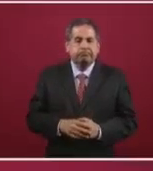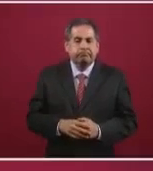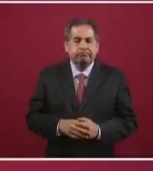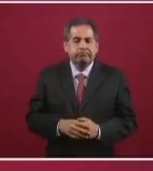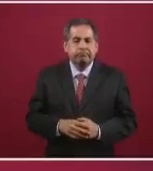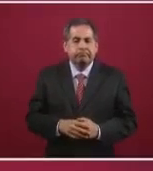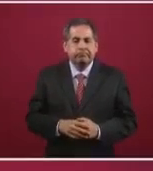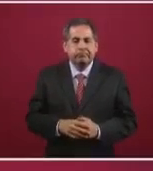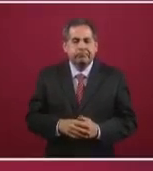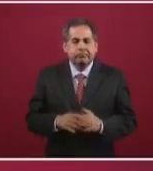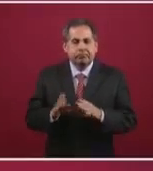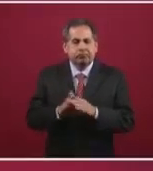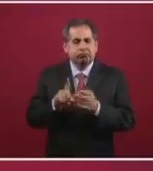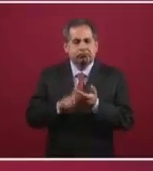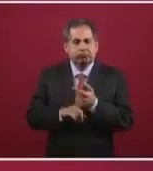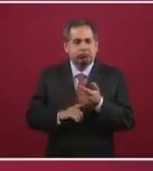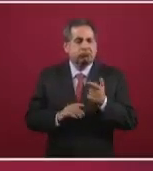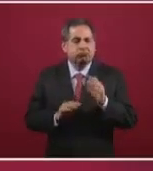a ser fuerte